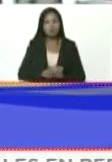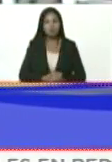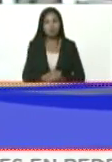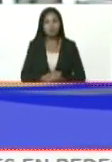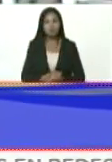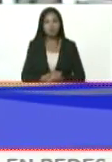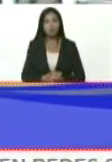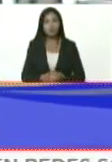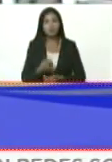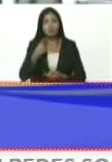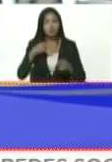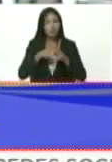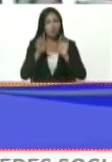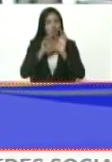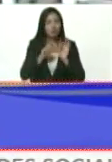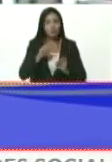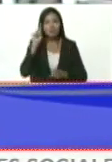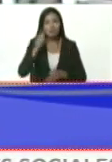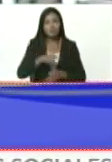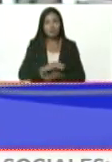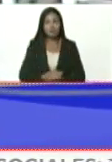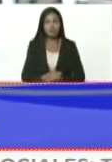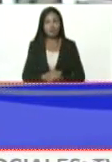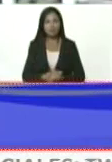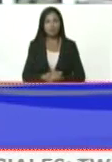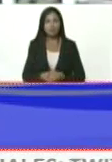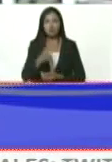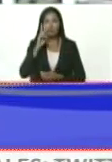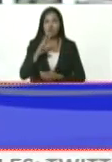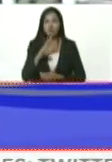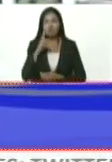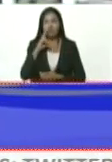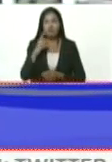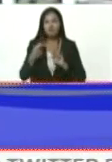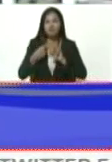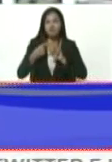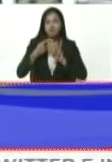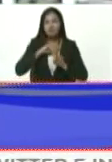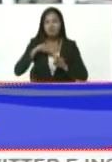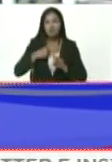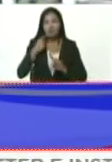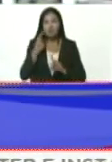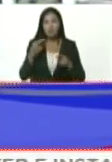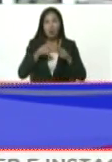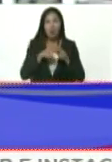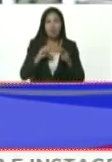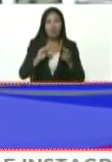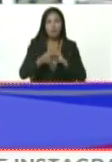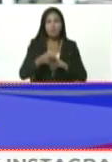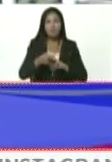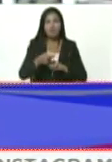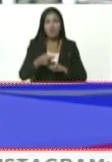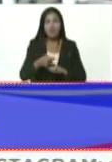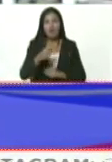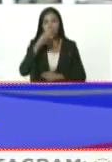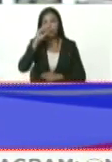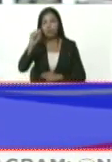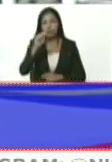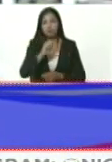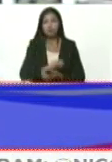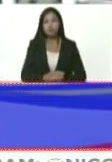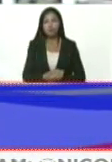mucho, me pesa. Desde el punto de vista positivo, la llevo en el alma y me dijo, Nicolás,